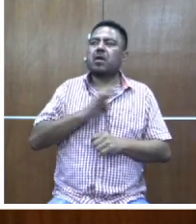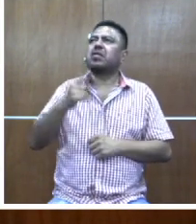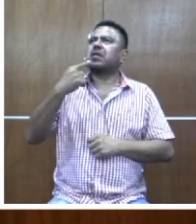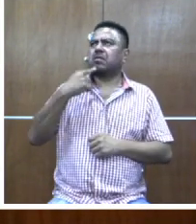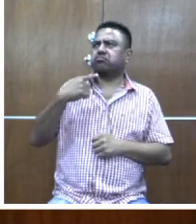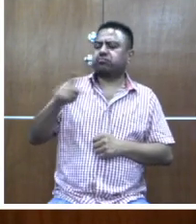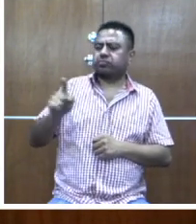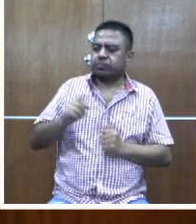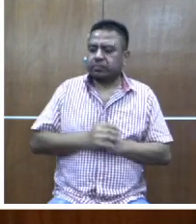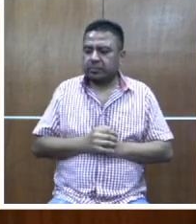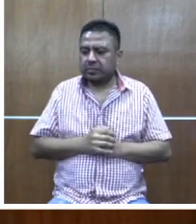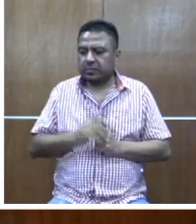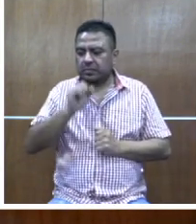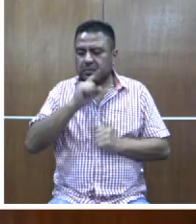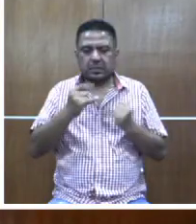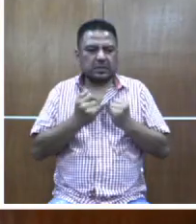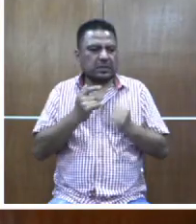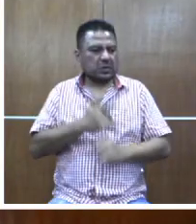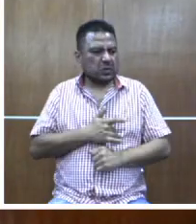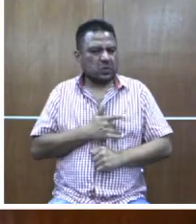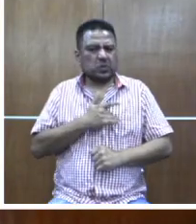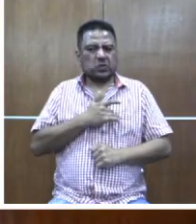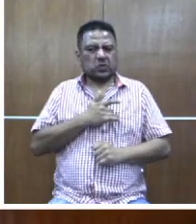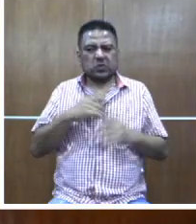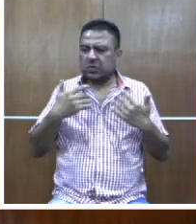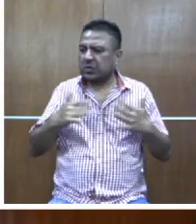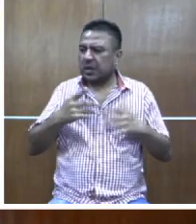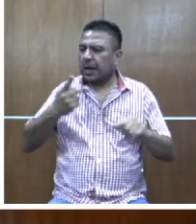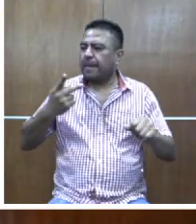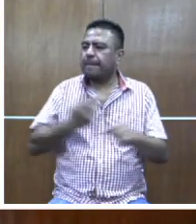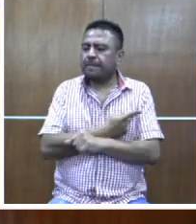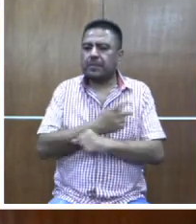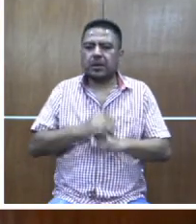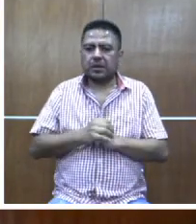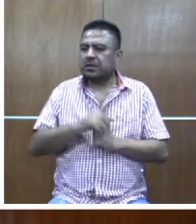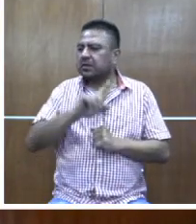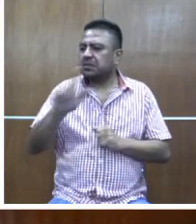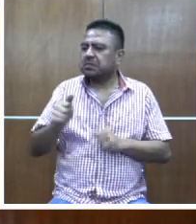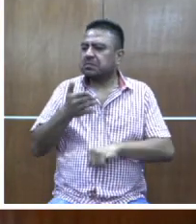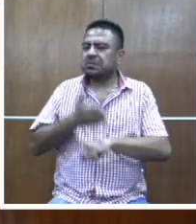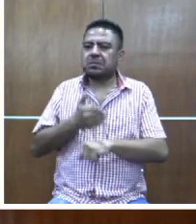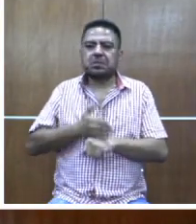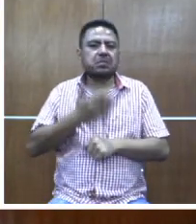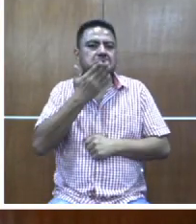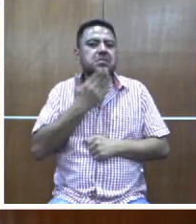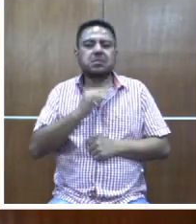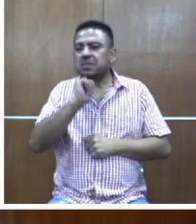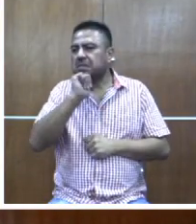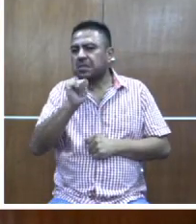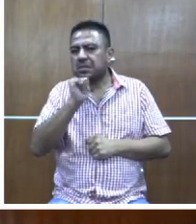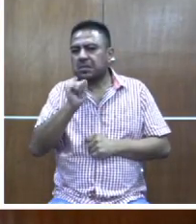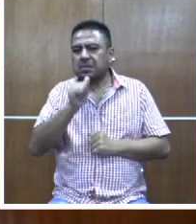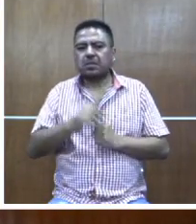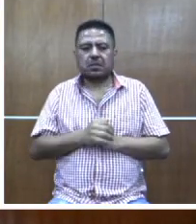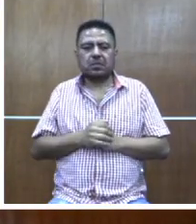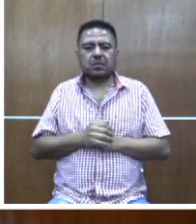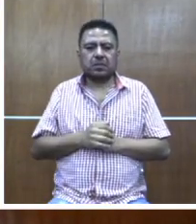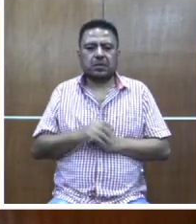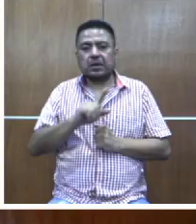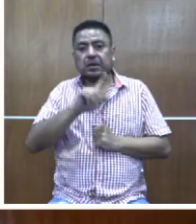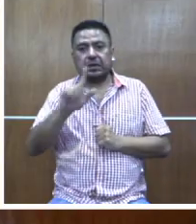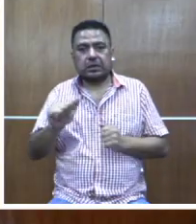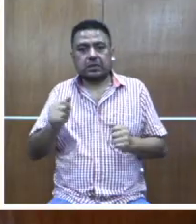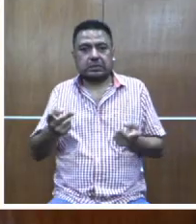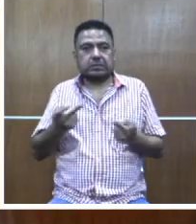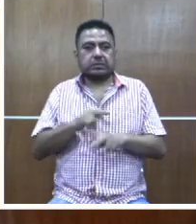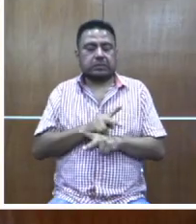denunciar y la sensación de que lo ocurrido se va a quedar impune. Se han convertido